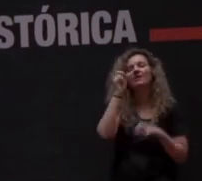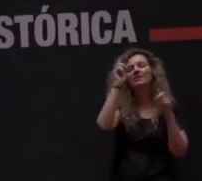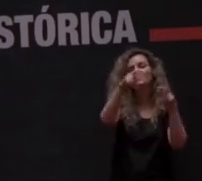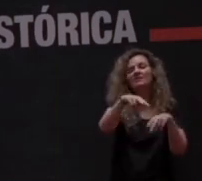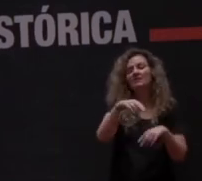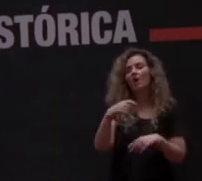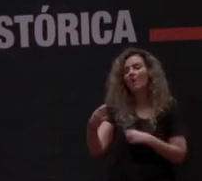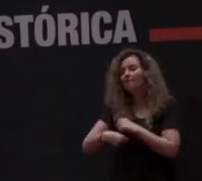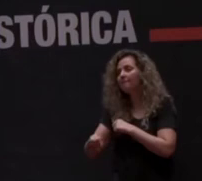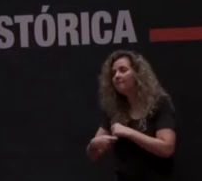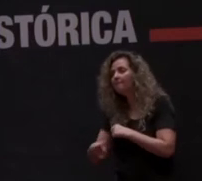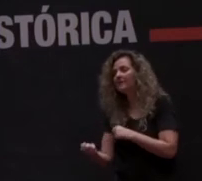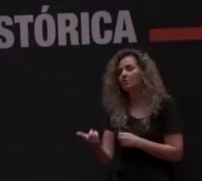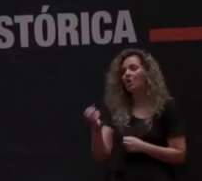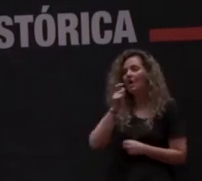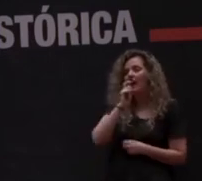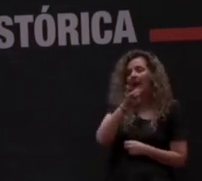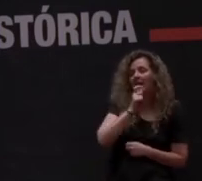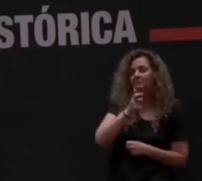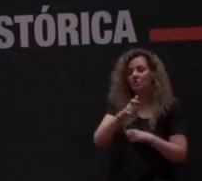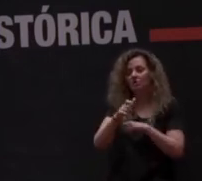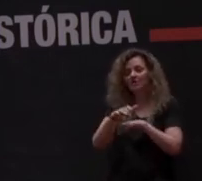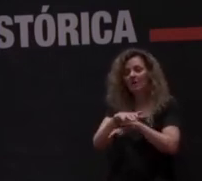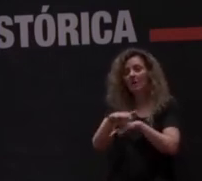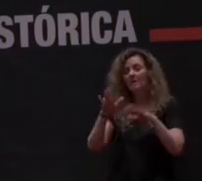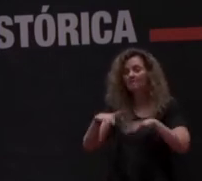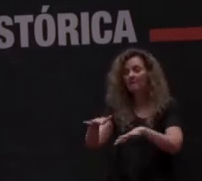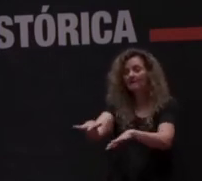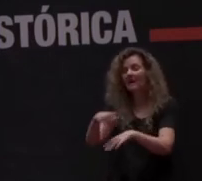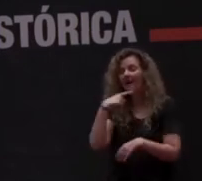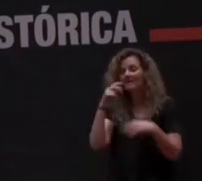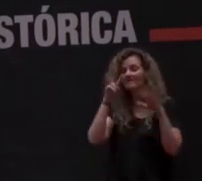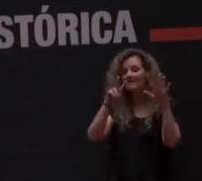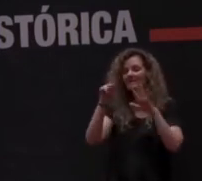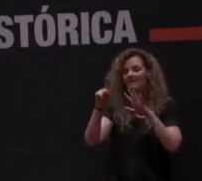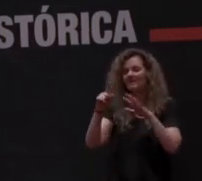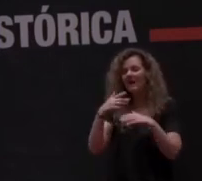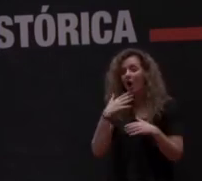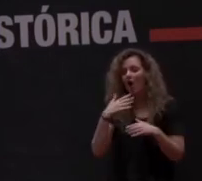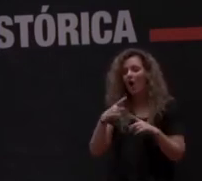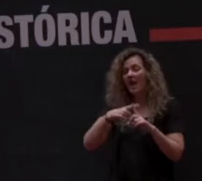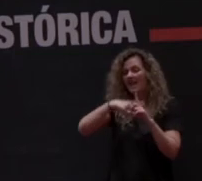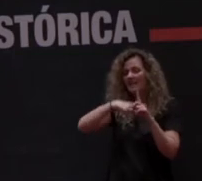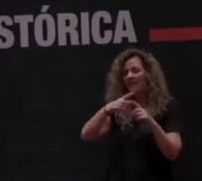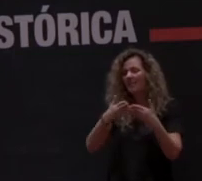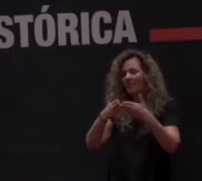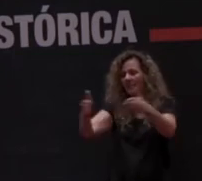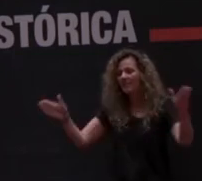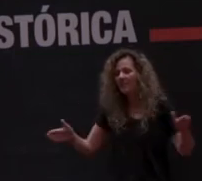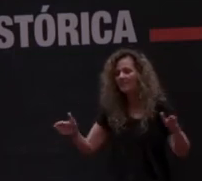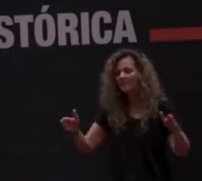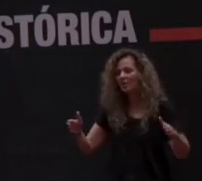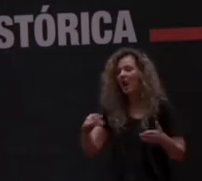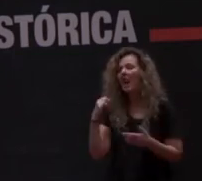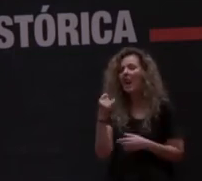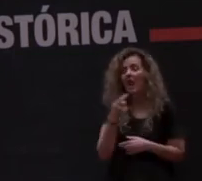Vitoria, que sin as protestas masivas do ano 76, os niveis de apertura tolerados por a clase